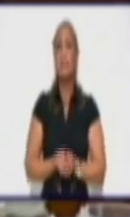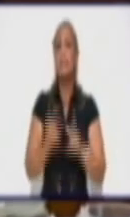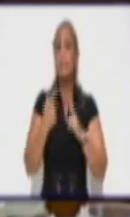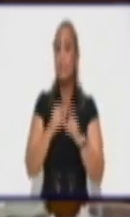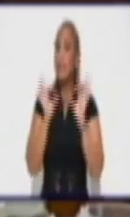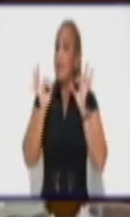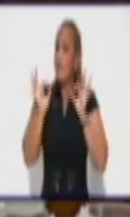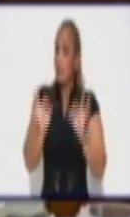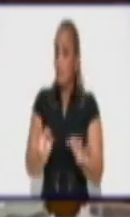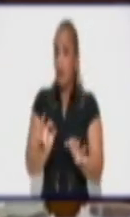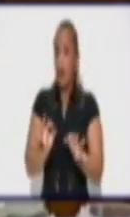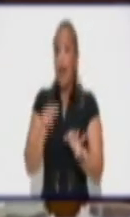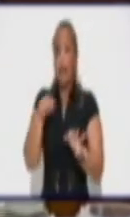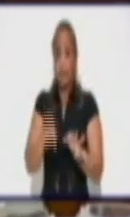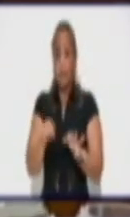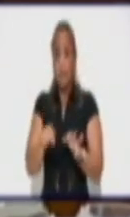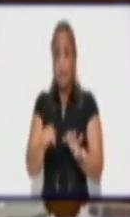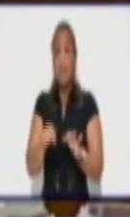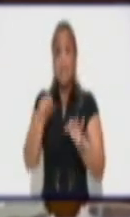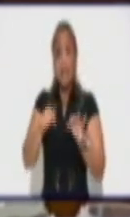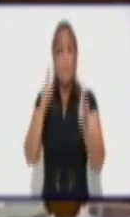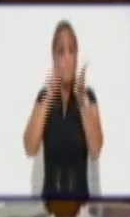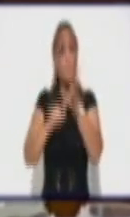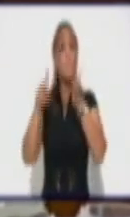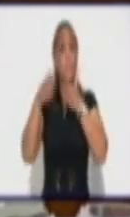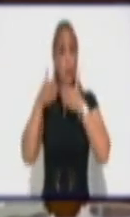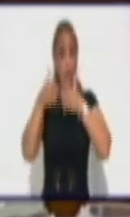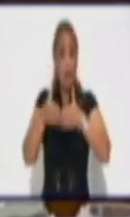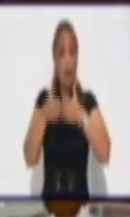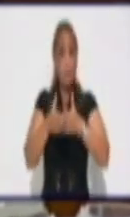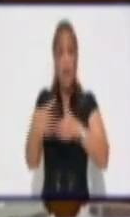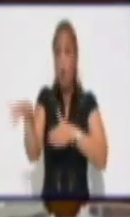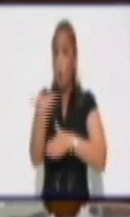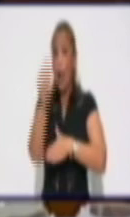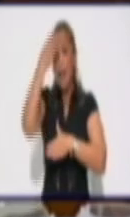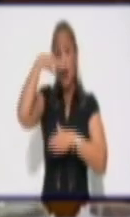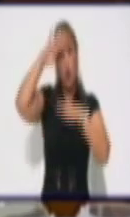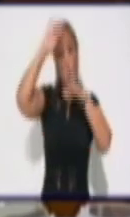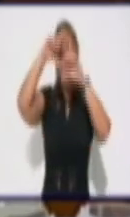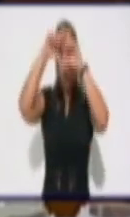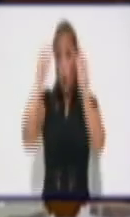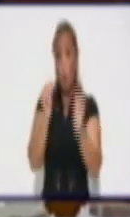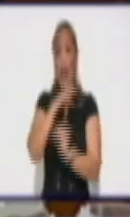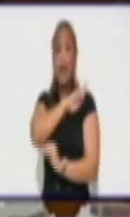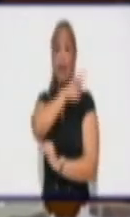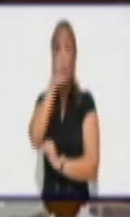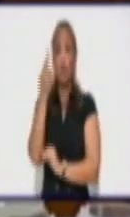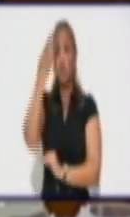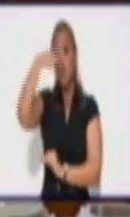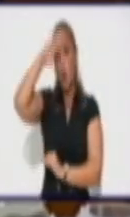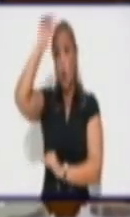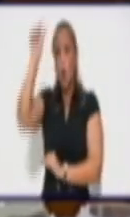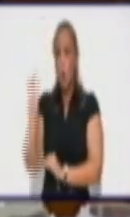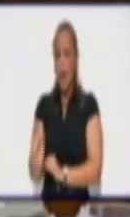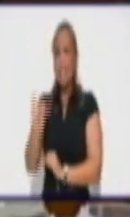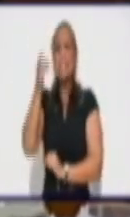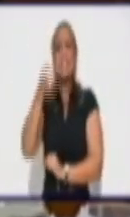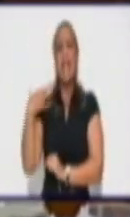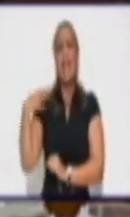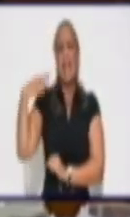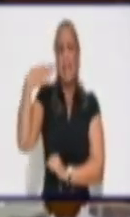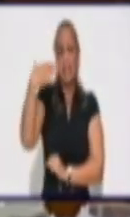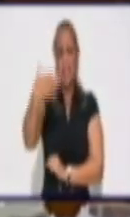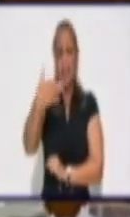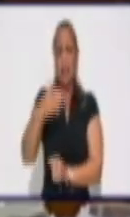aquí que en granma como en cuba la revolución cubana será eterna